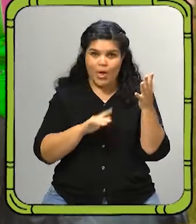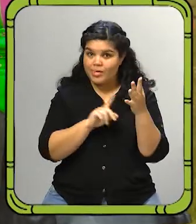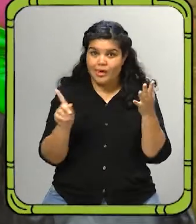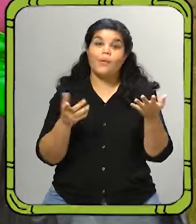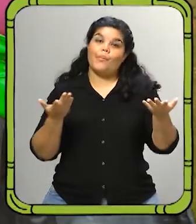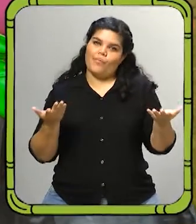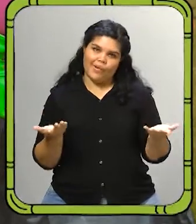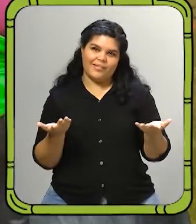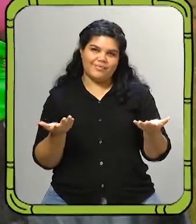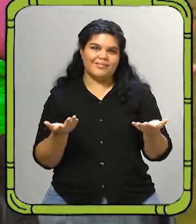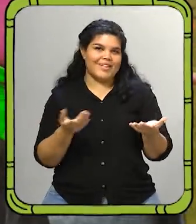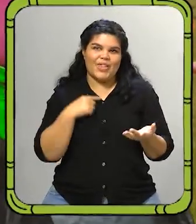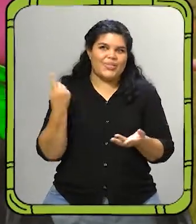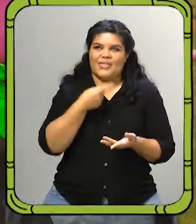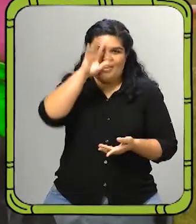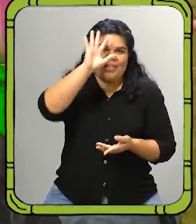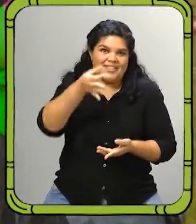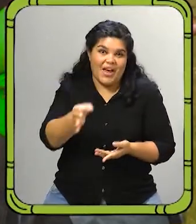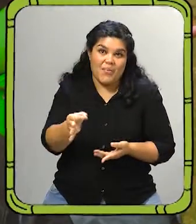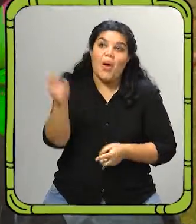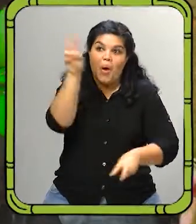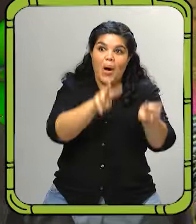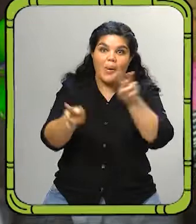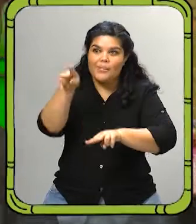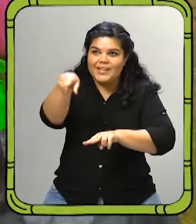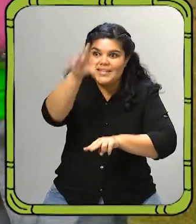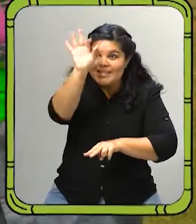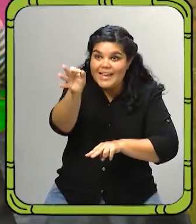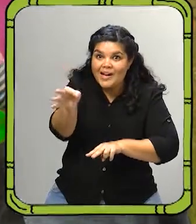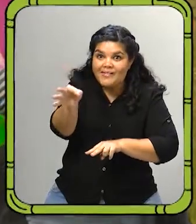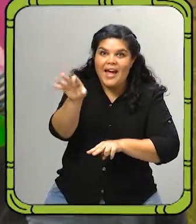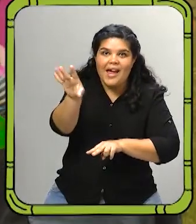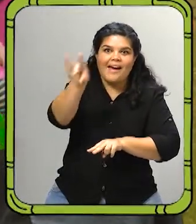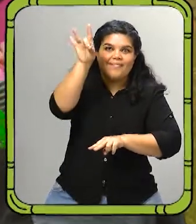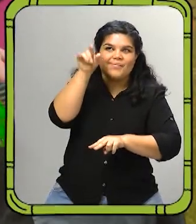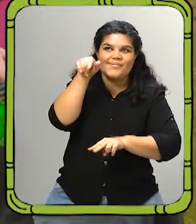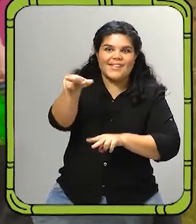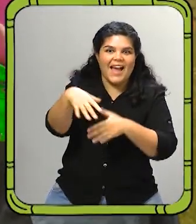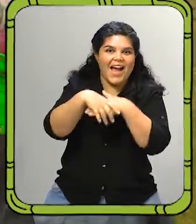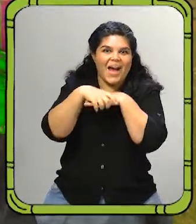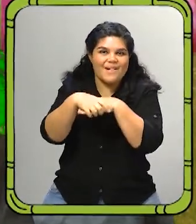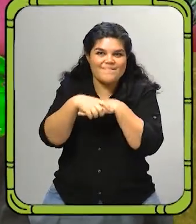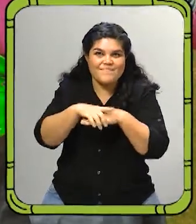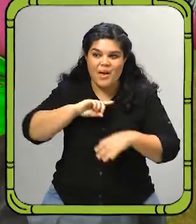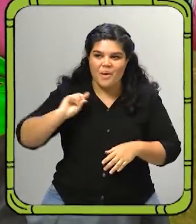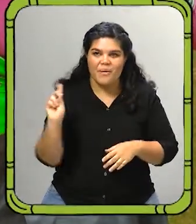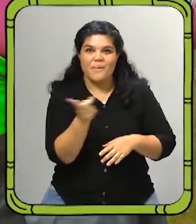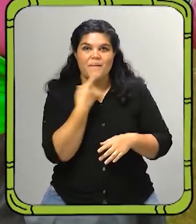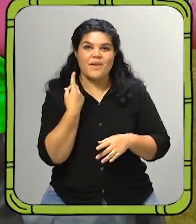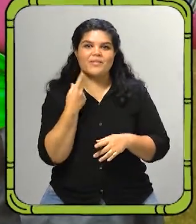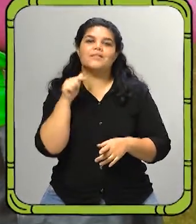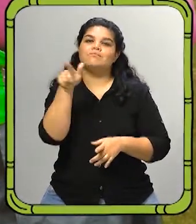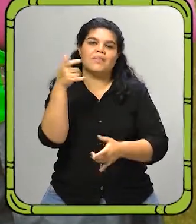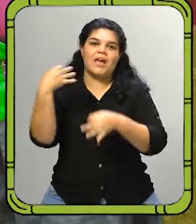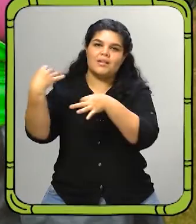qué fuimos a hacer, todos lo sabemos. Fuimos a buscar a los que más saben y encontramos acá a un amigo nuestro que nos va a explicar todo lo que